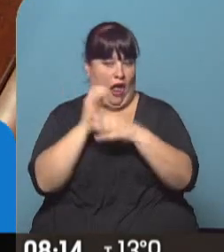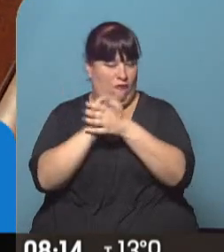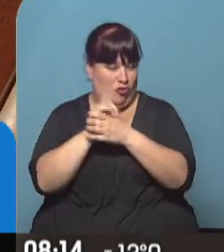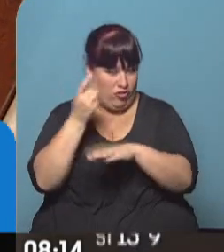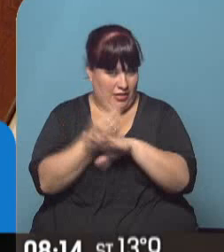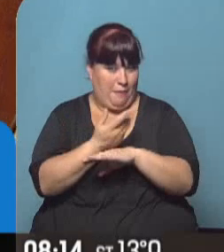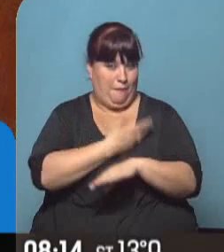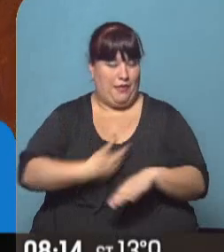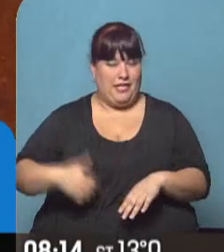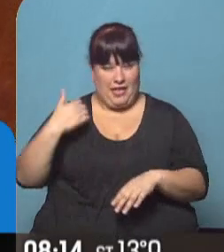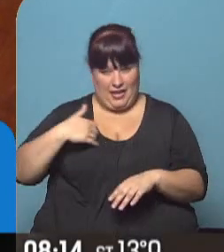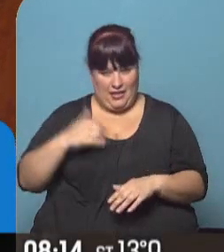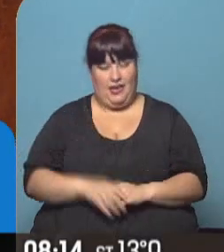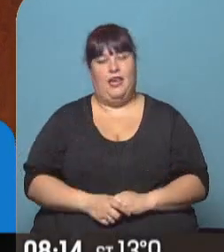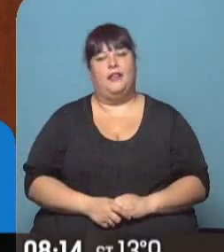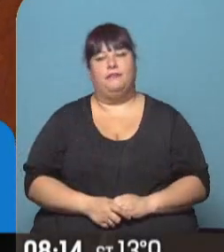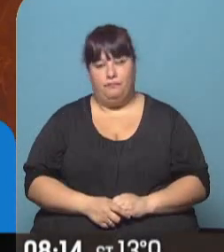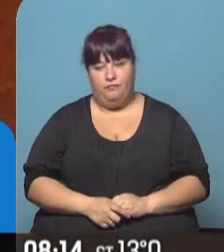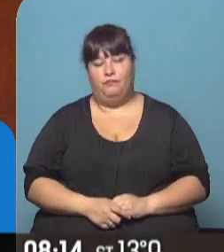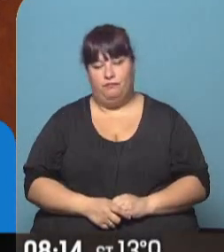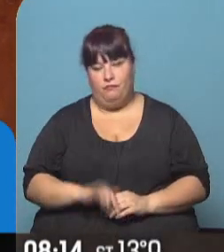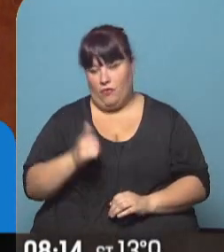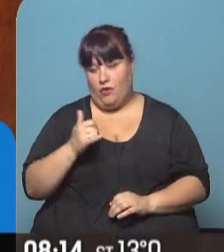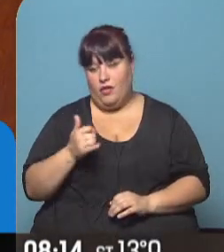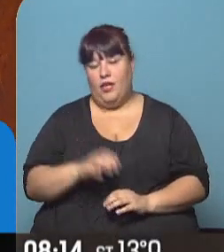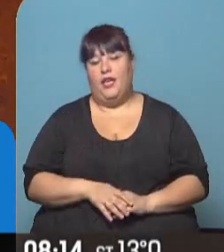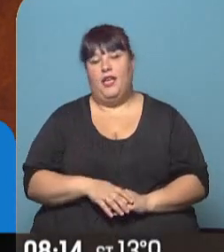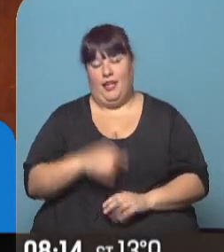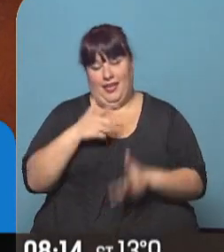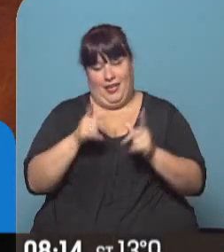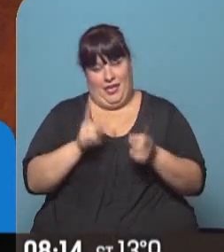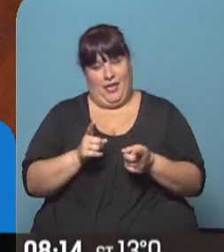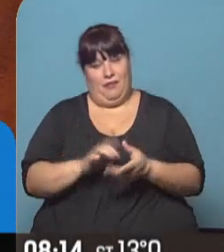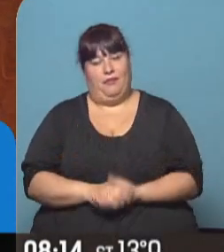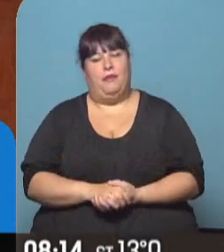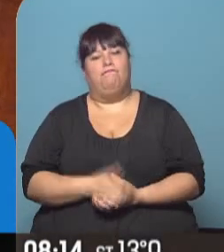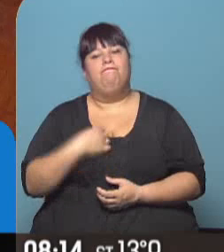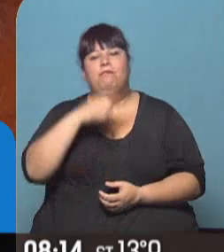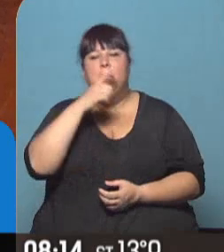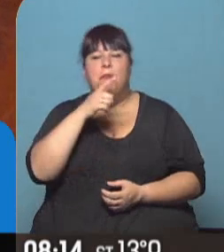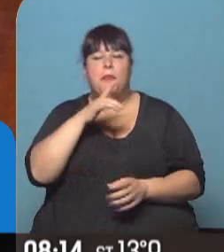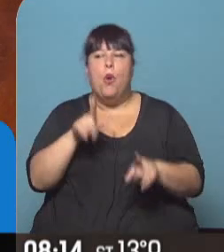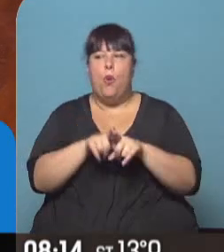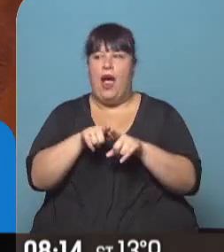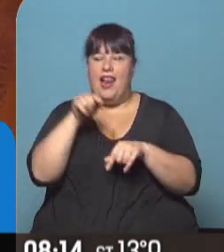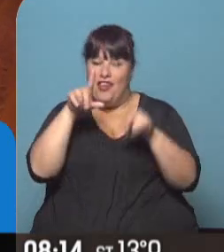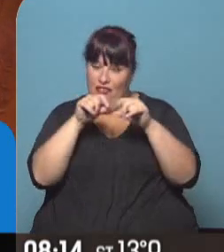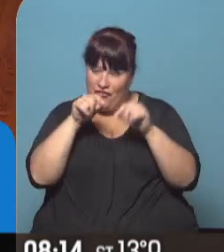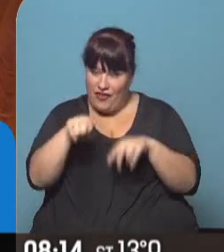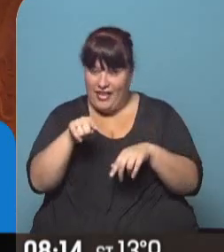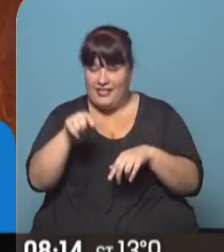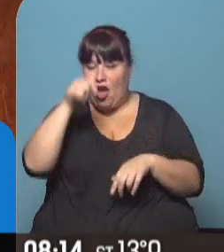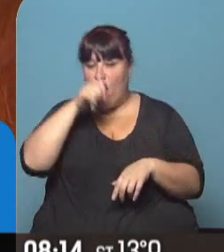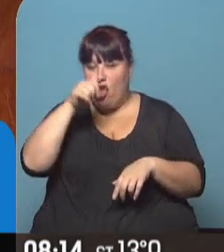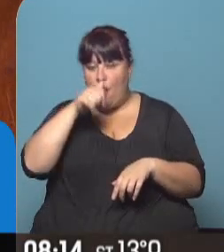alfonsín como presidente de la nación sí claro como te decía me parece que esa fecha ese